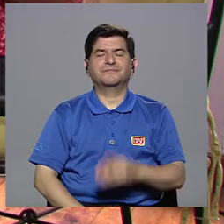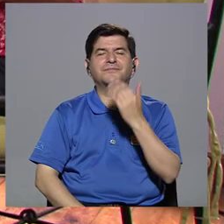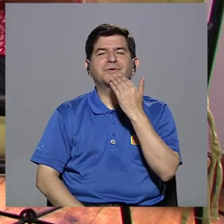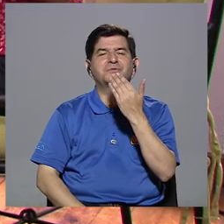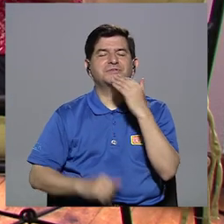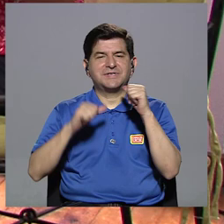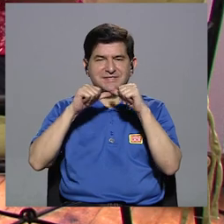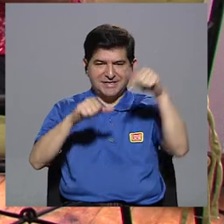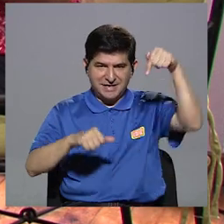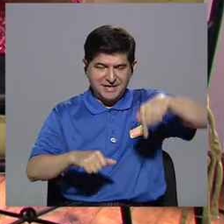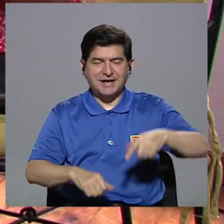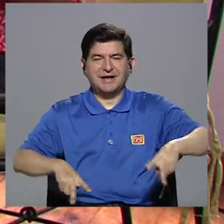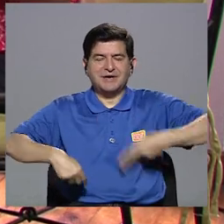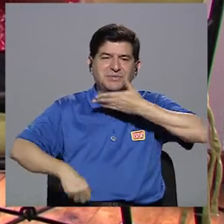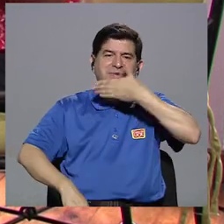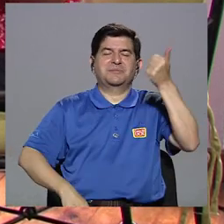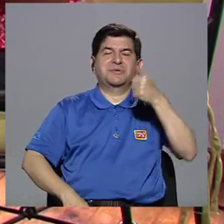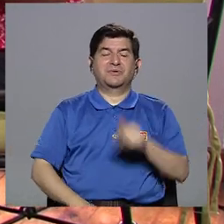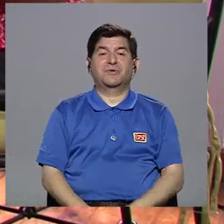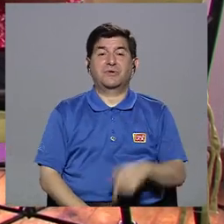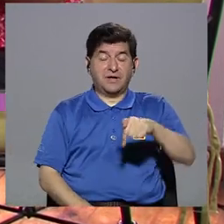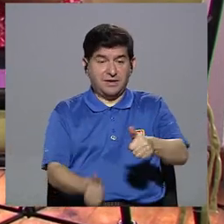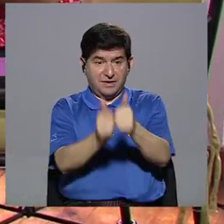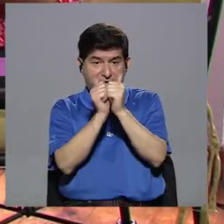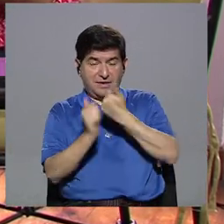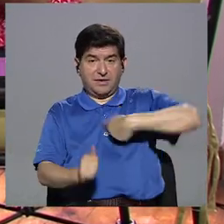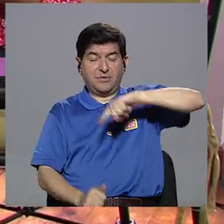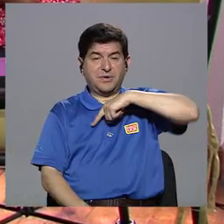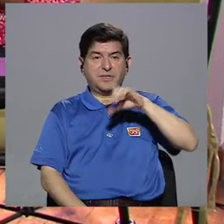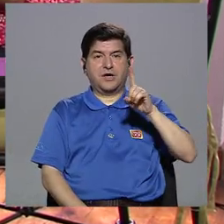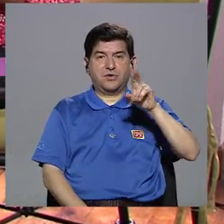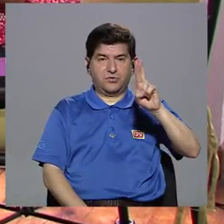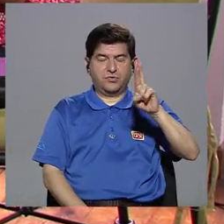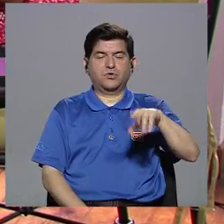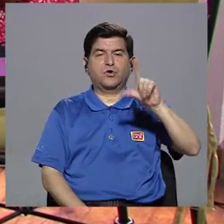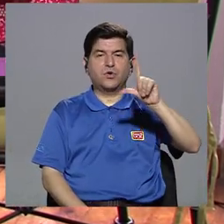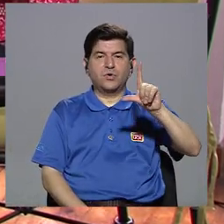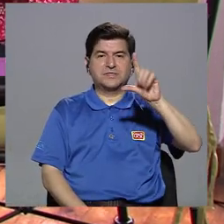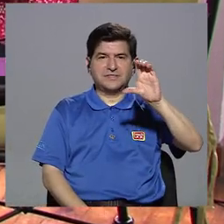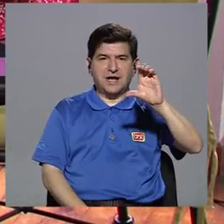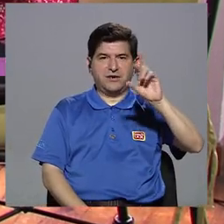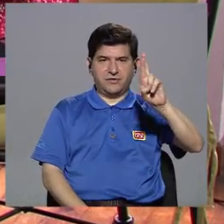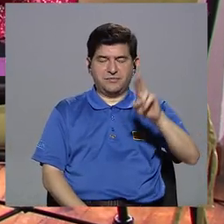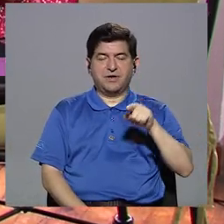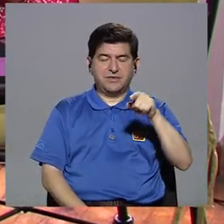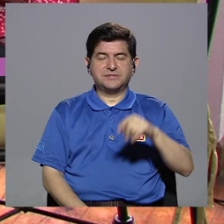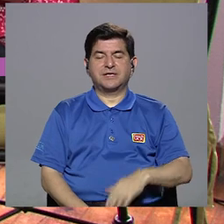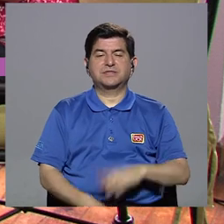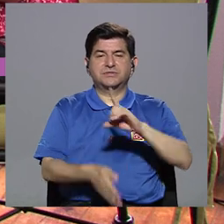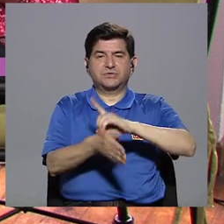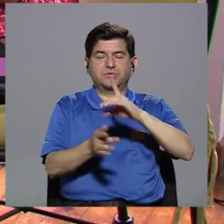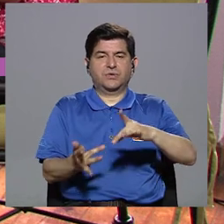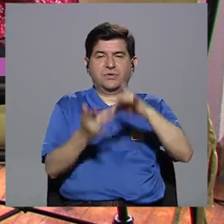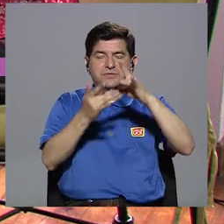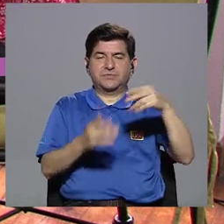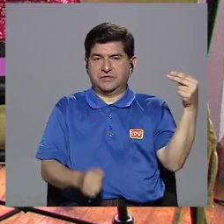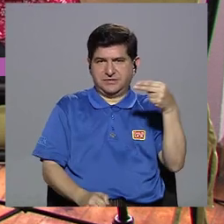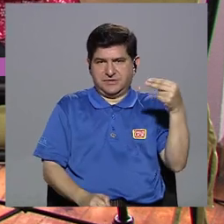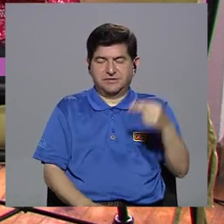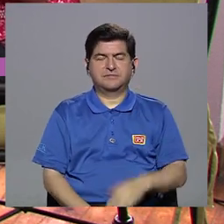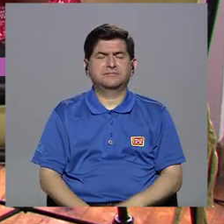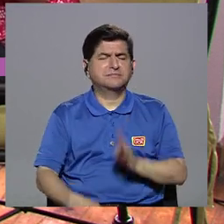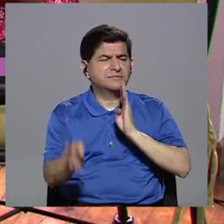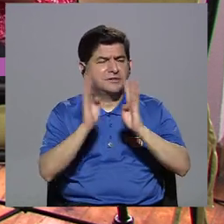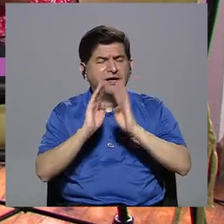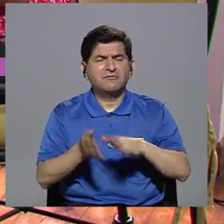gracias por continuar con nosotros en vivir mejor estamos en compañía del doctor luis carlos ramírez él es médico endocrinólogo y estamos